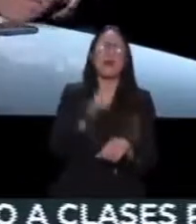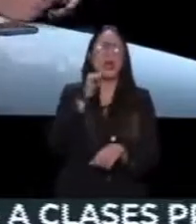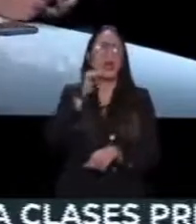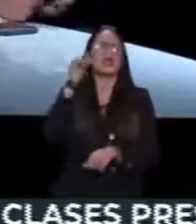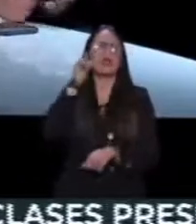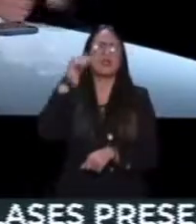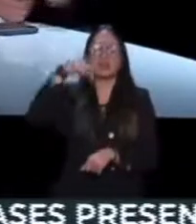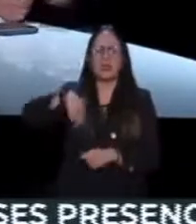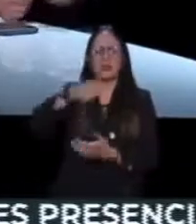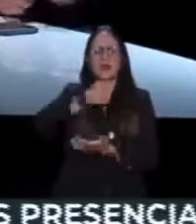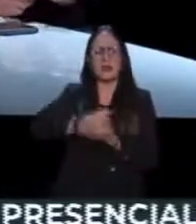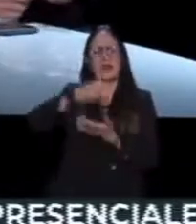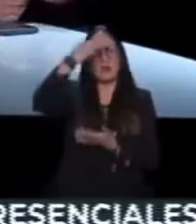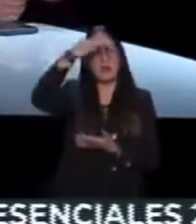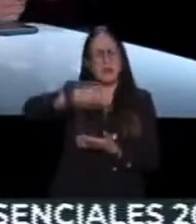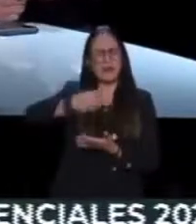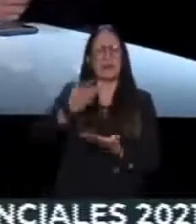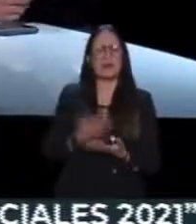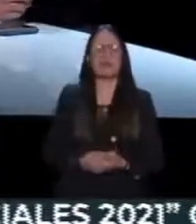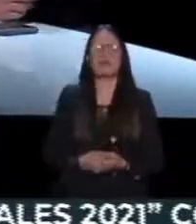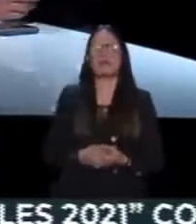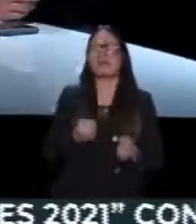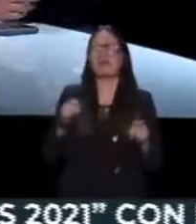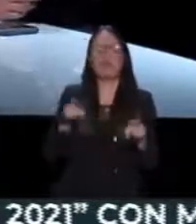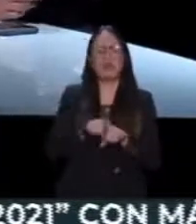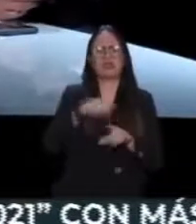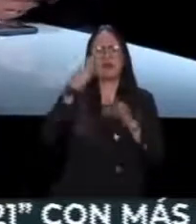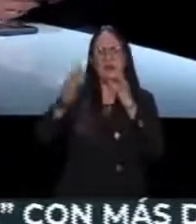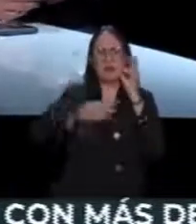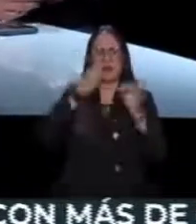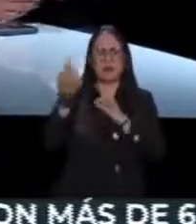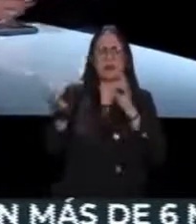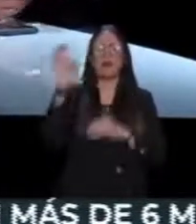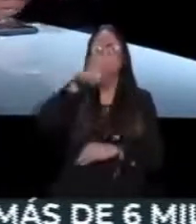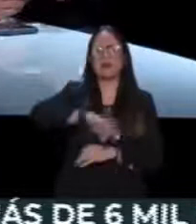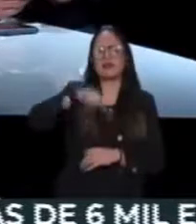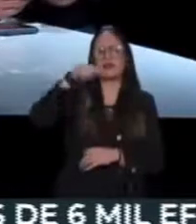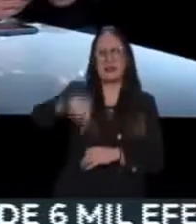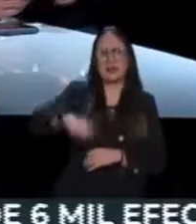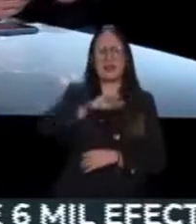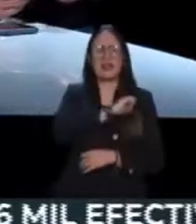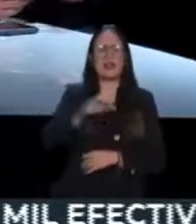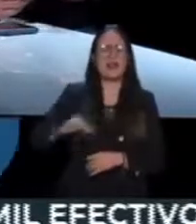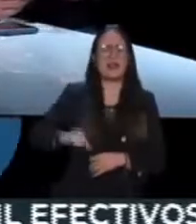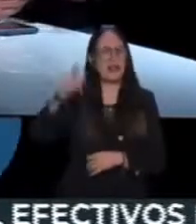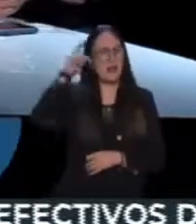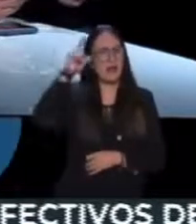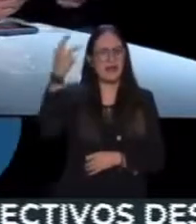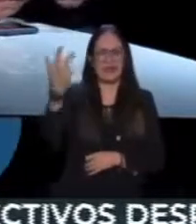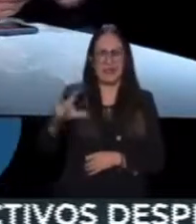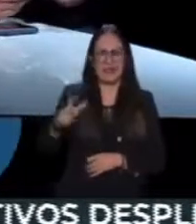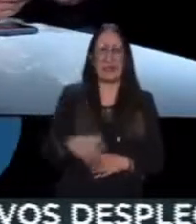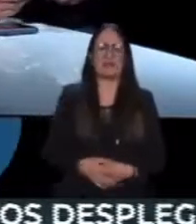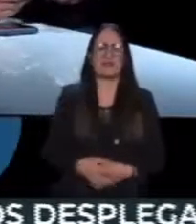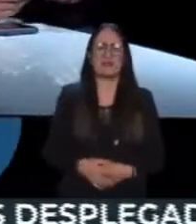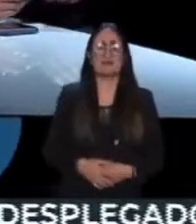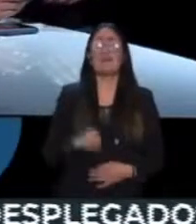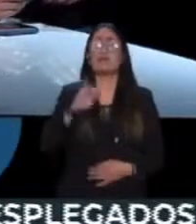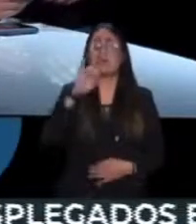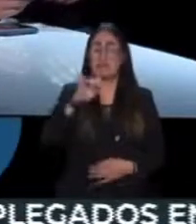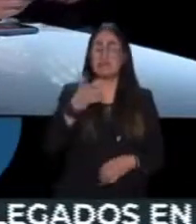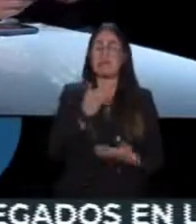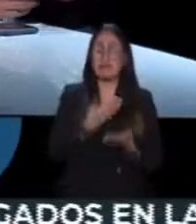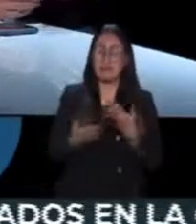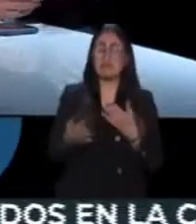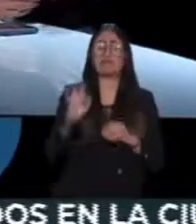Ciudad de México, ya hablábamos sobre fake news allá en la Miguel Hidalgo. Sí, para comentar que esta elección fue la más manipulada de la